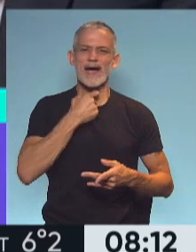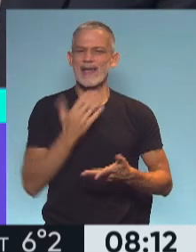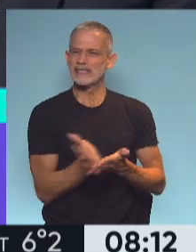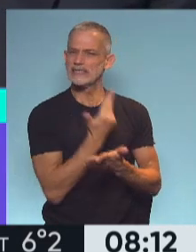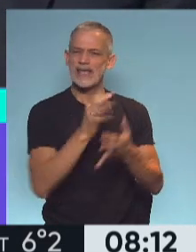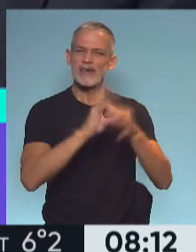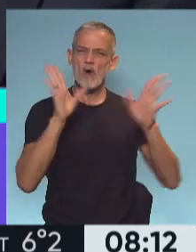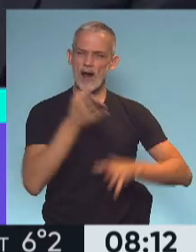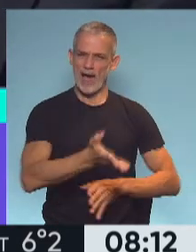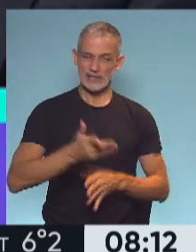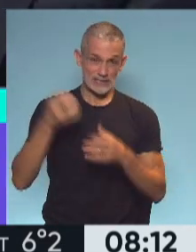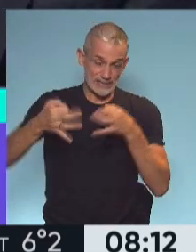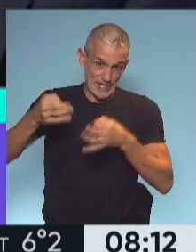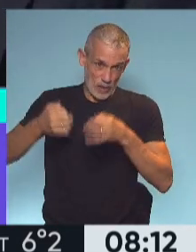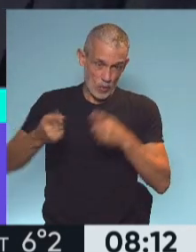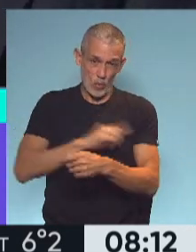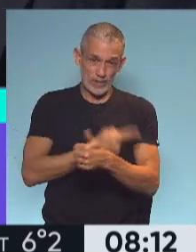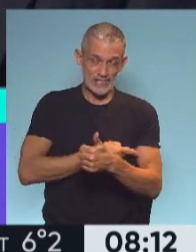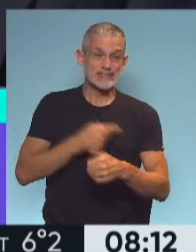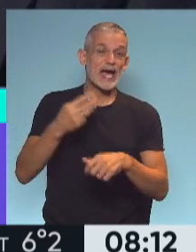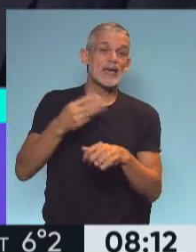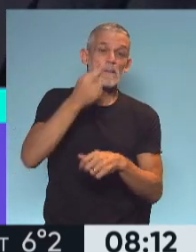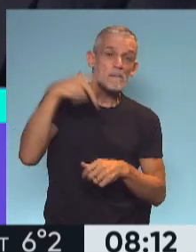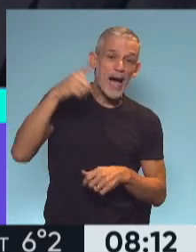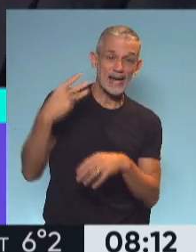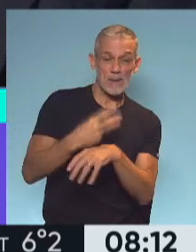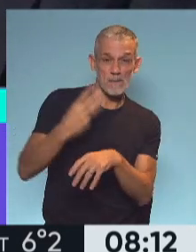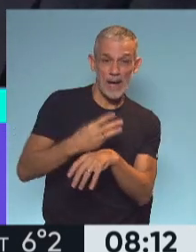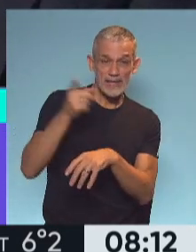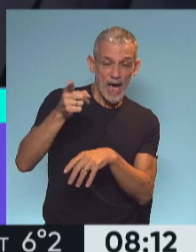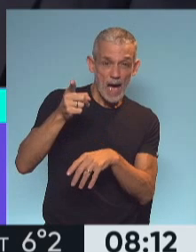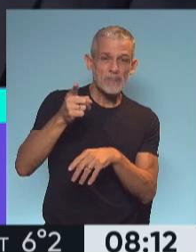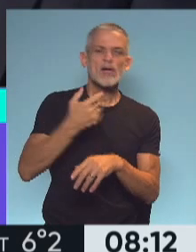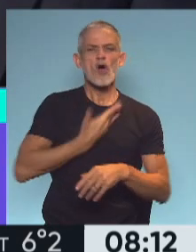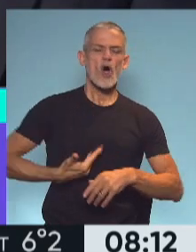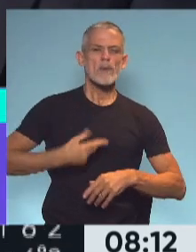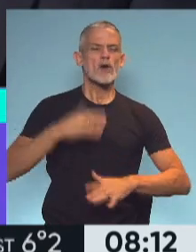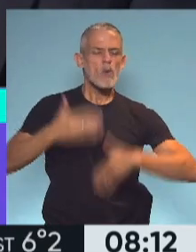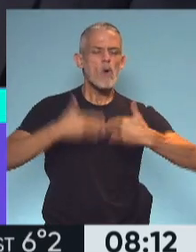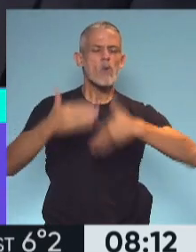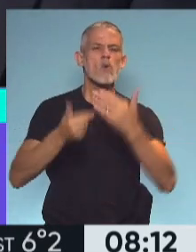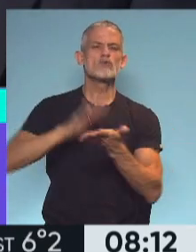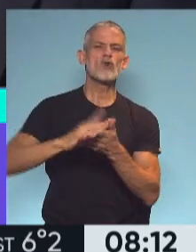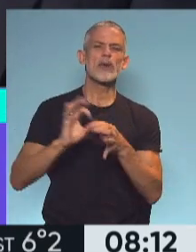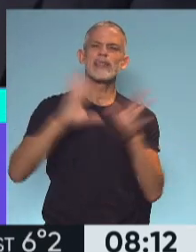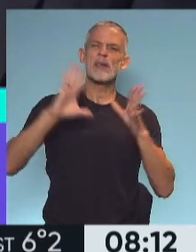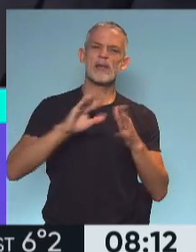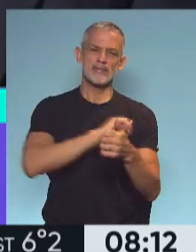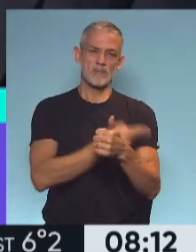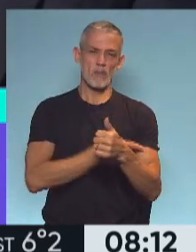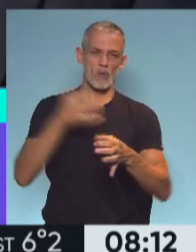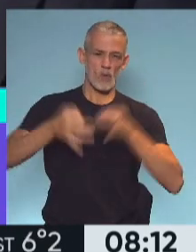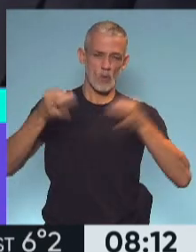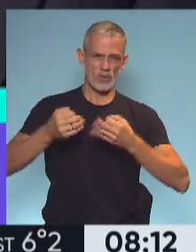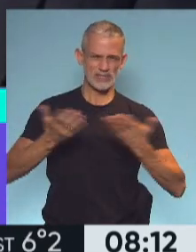mientras tanto Mauricio Macri desde Miami habla de que el gobierno avanza sobre la independencia del Poder Judicial.